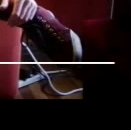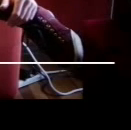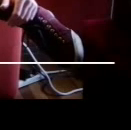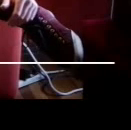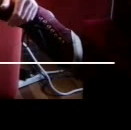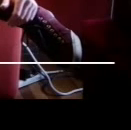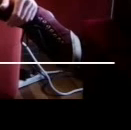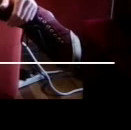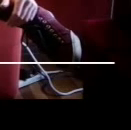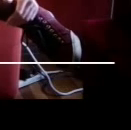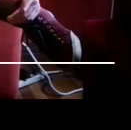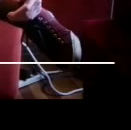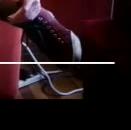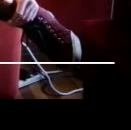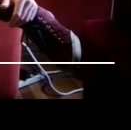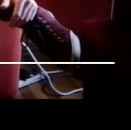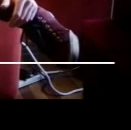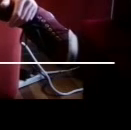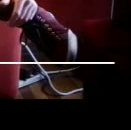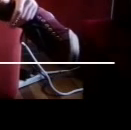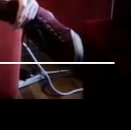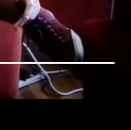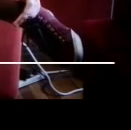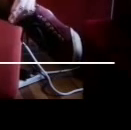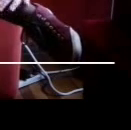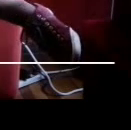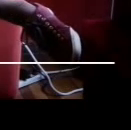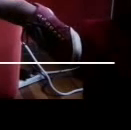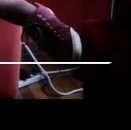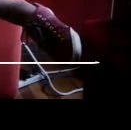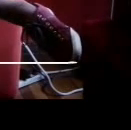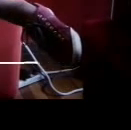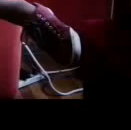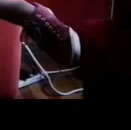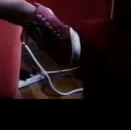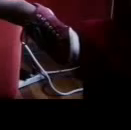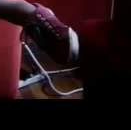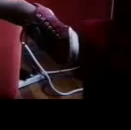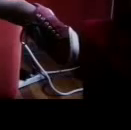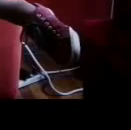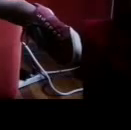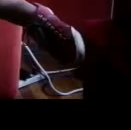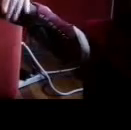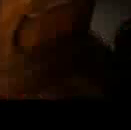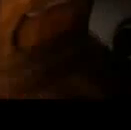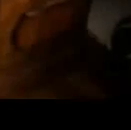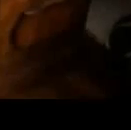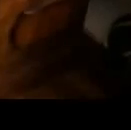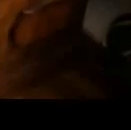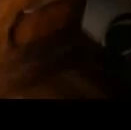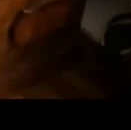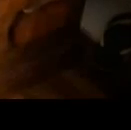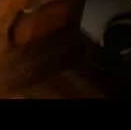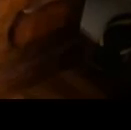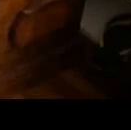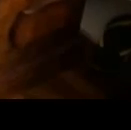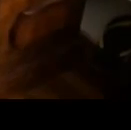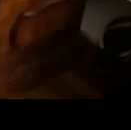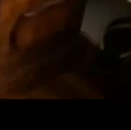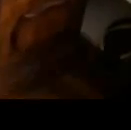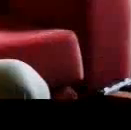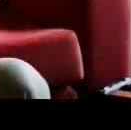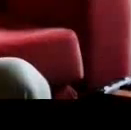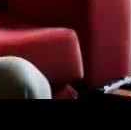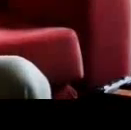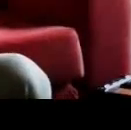no sé pero la dejó después de 23 años yo en cambio empecé después de él y nunca la dejé descubrir la guitarra en